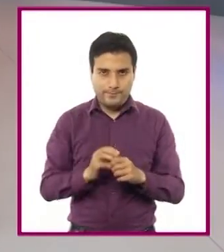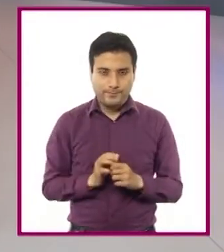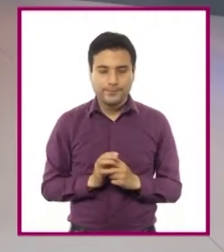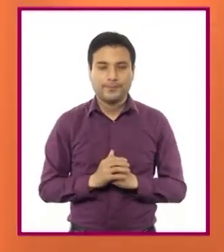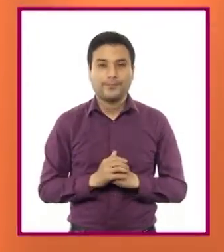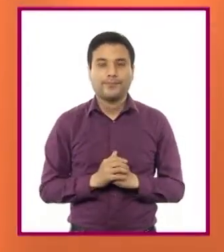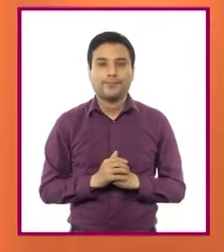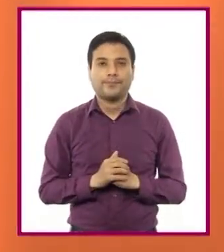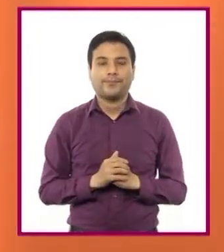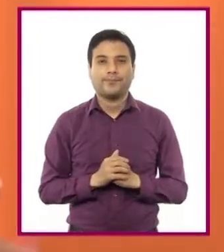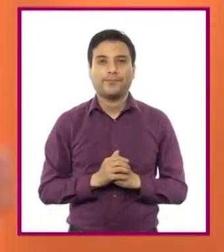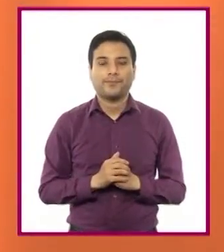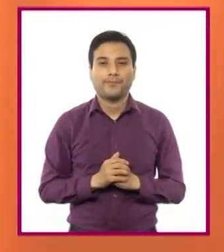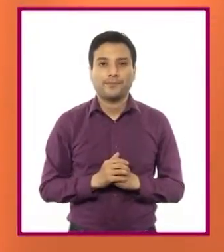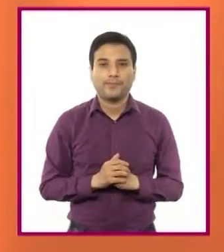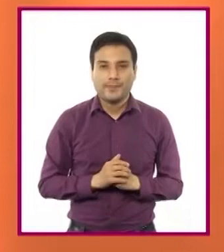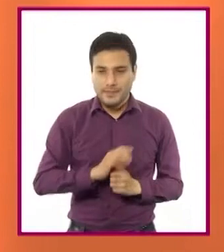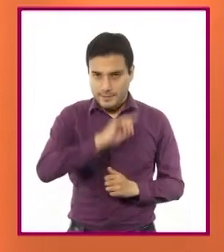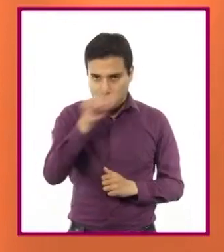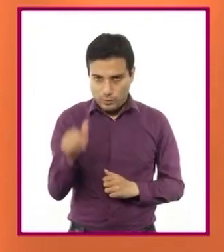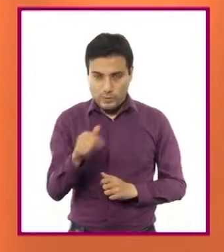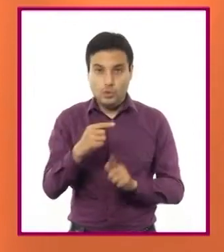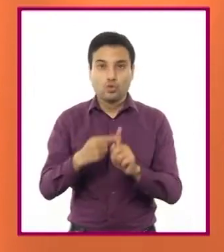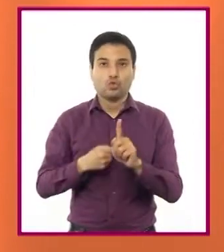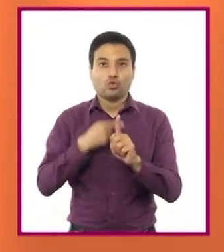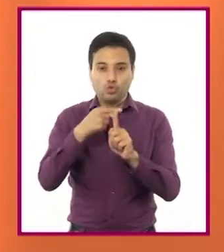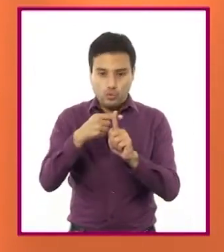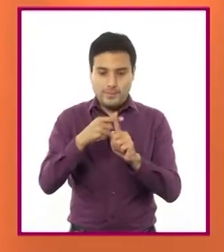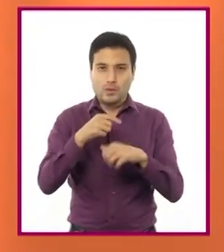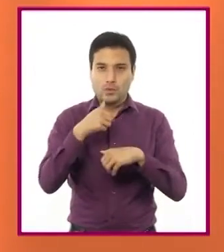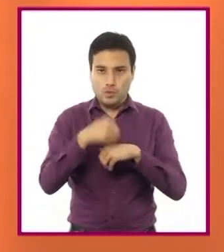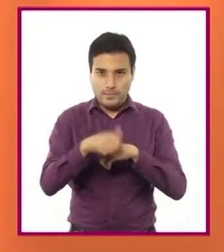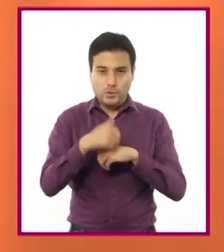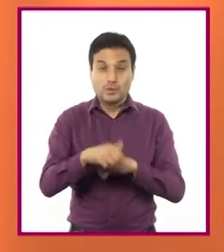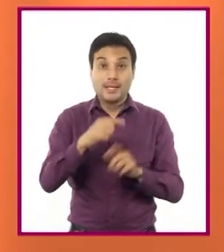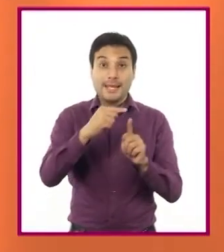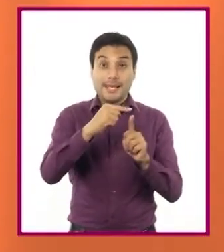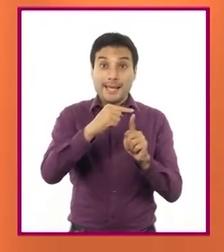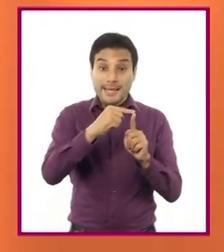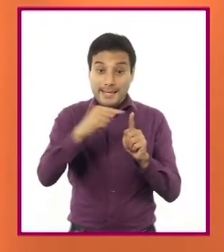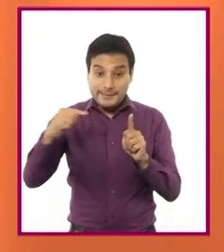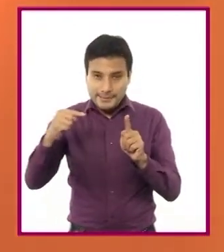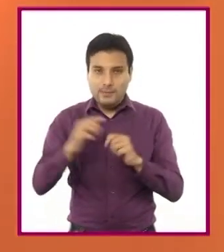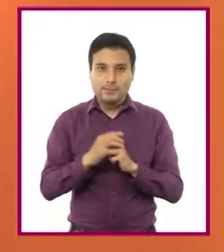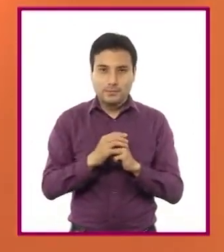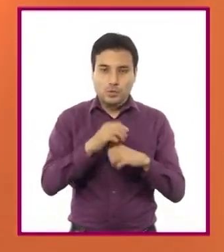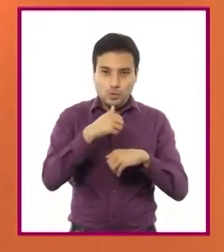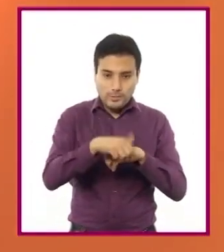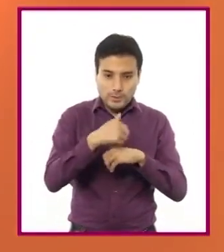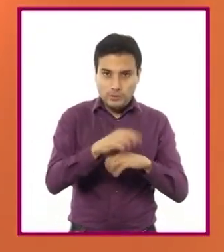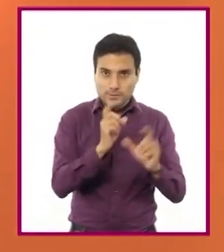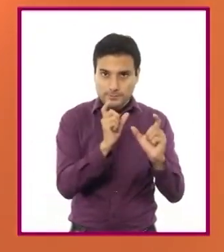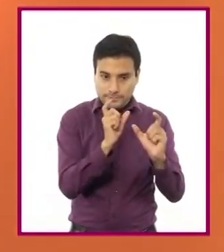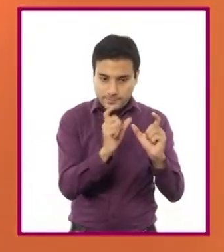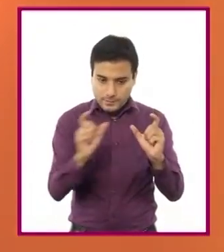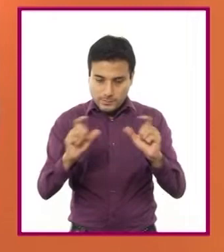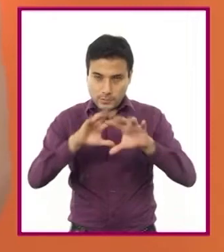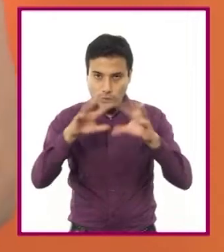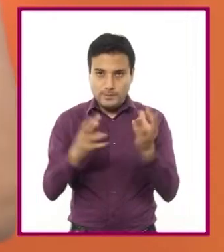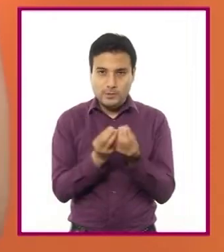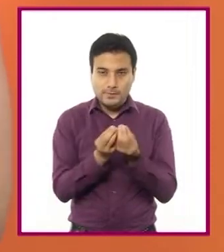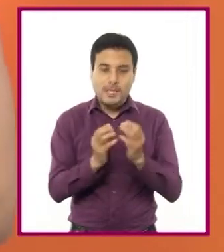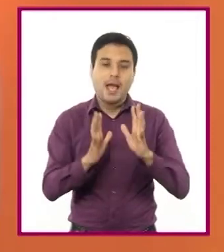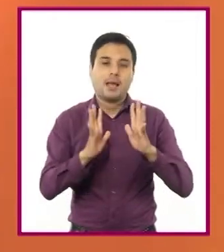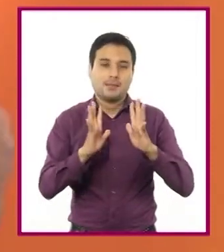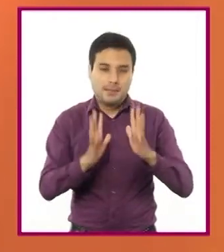promedio. Y se suman los valores para dividirlos entre el número total de datos. De acuerdo, maestra. Ya se